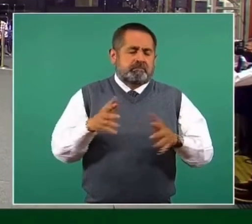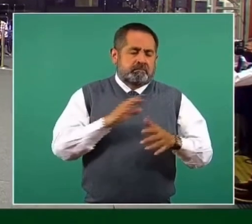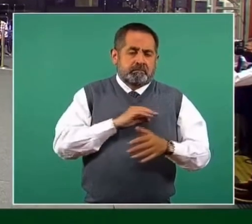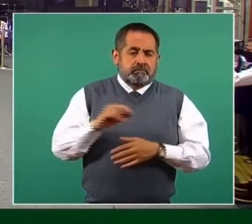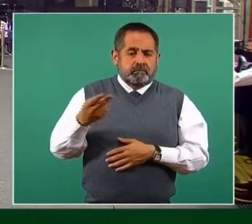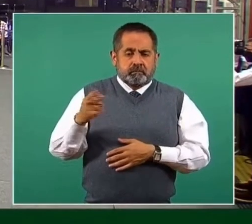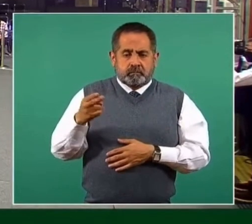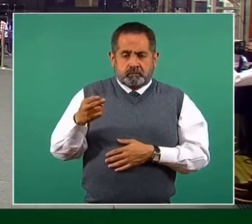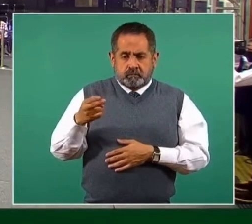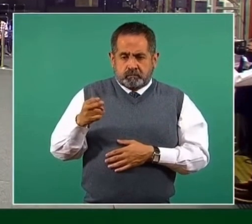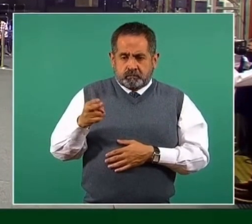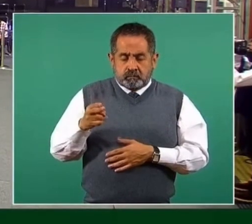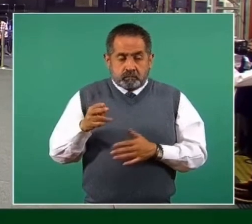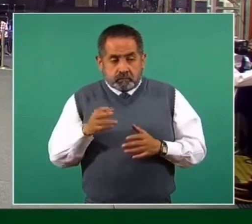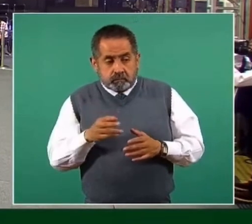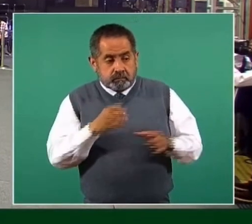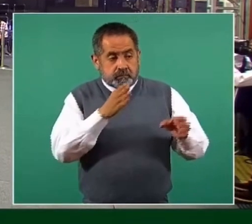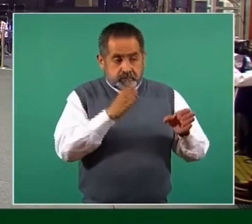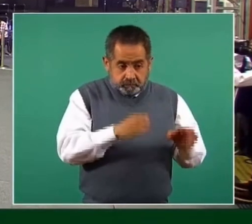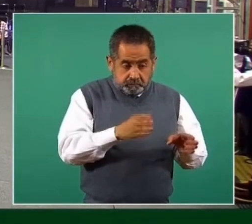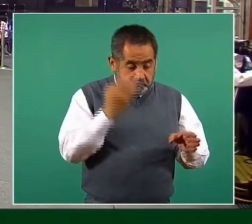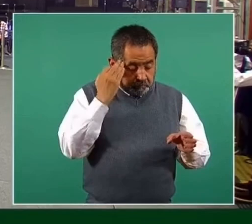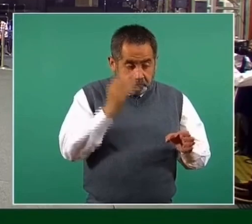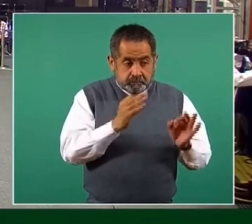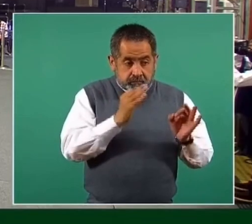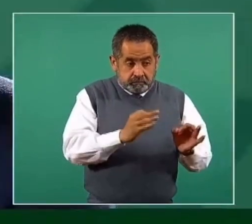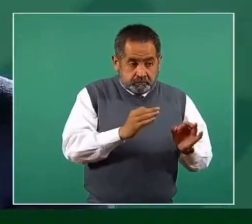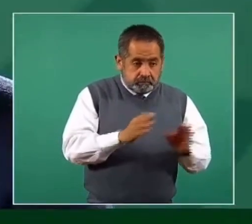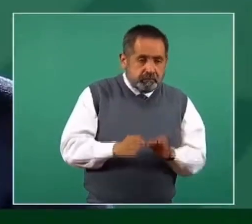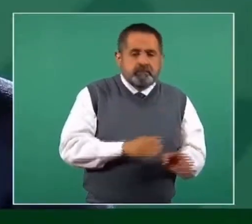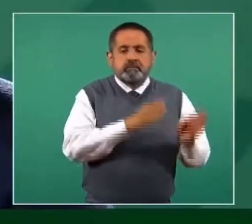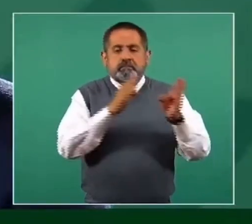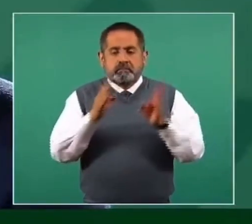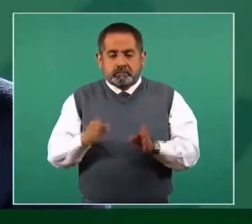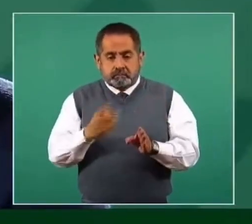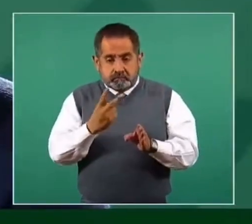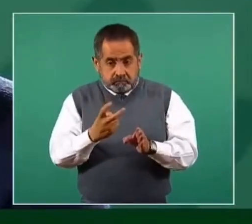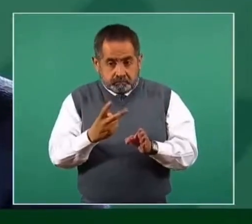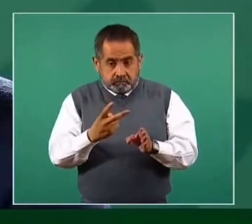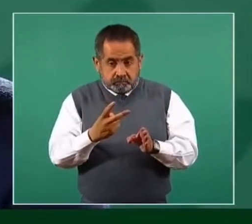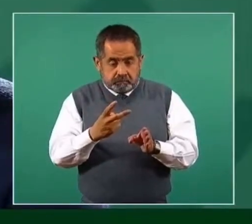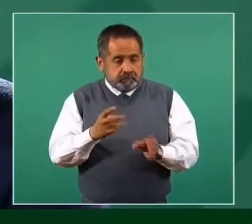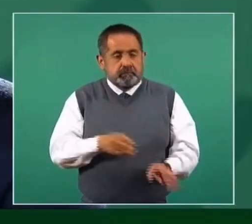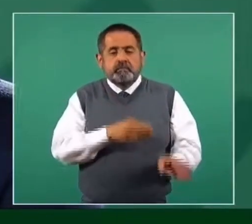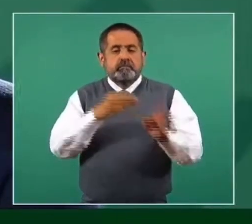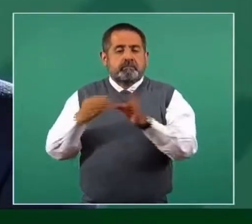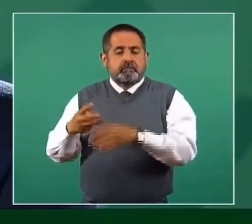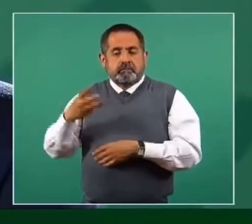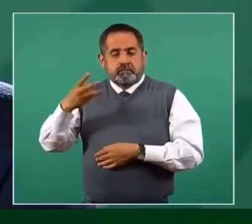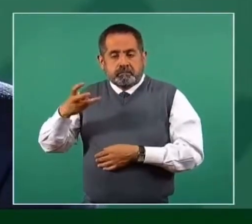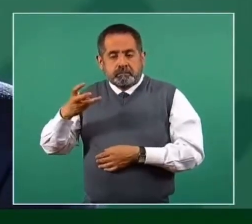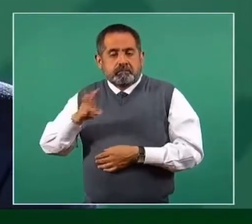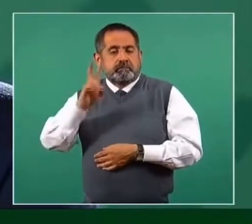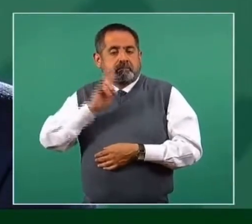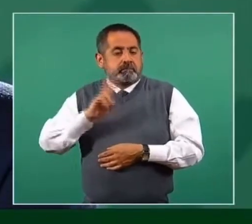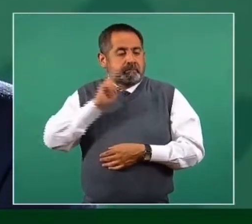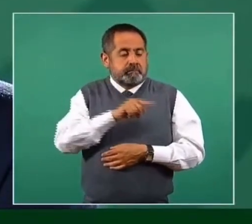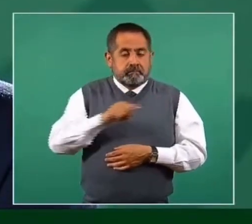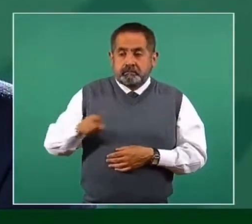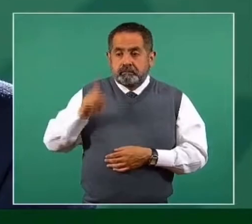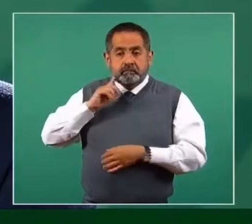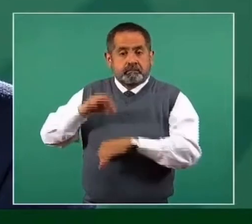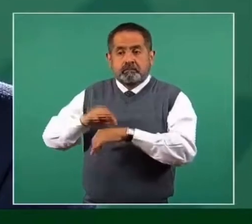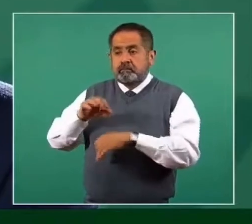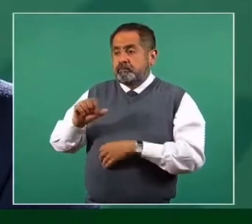y conforme se logra éxito en la primera fase, se pasa a la segunda y de la segunda a la tercera. Me comentaba la doctora Álvarez Builla hace